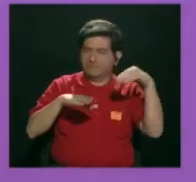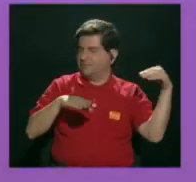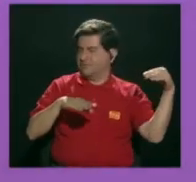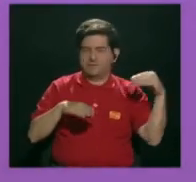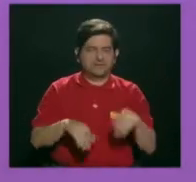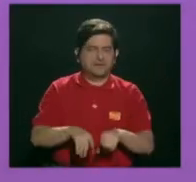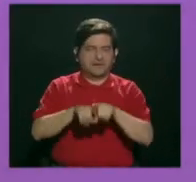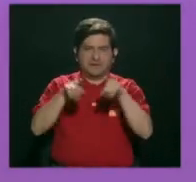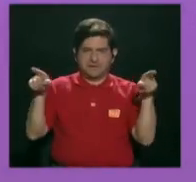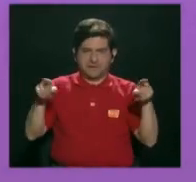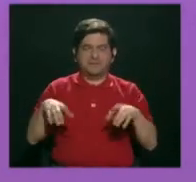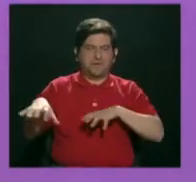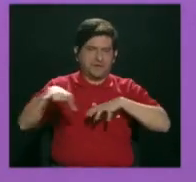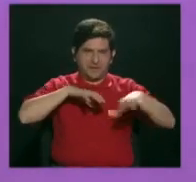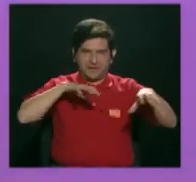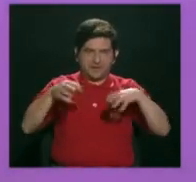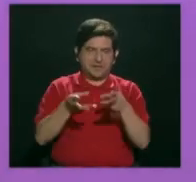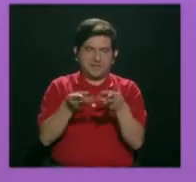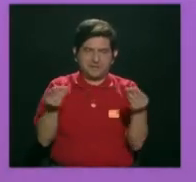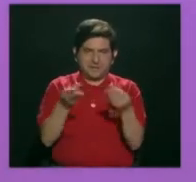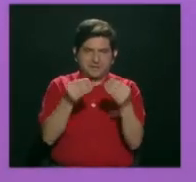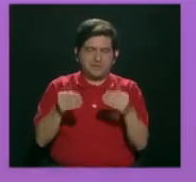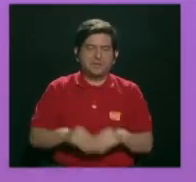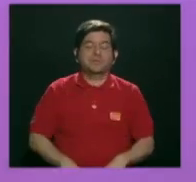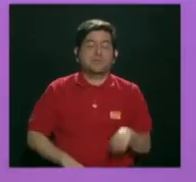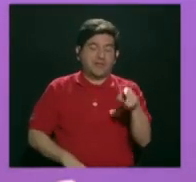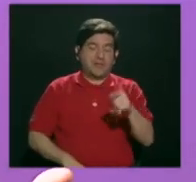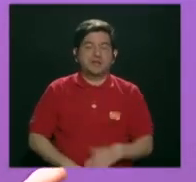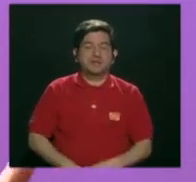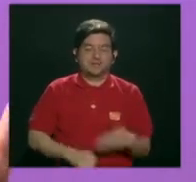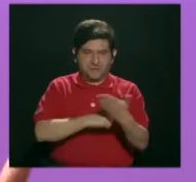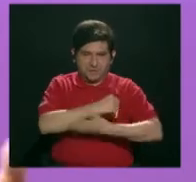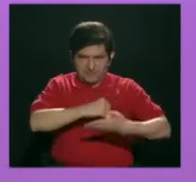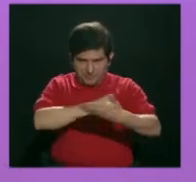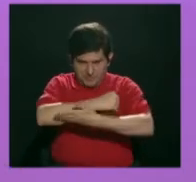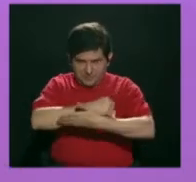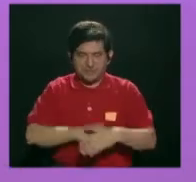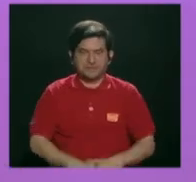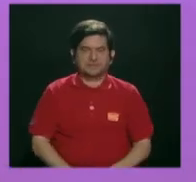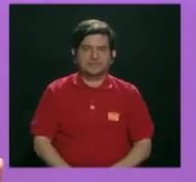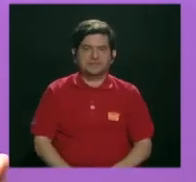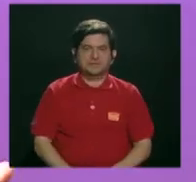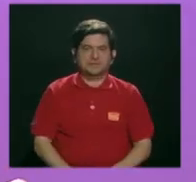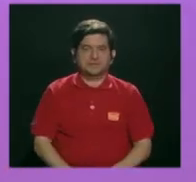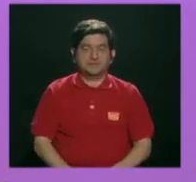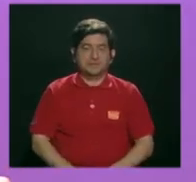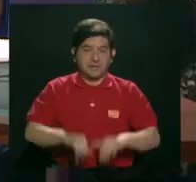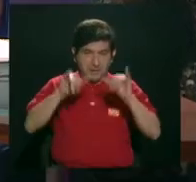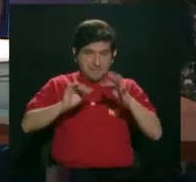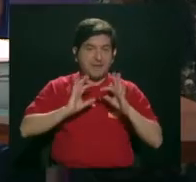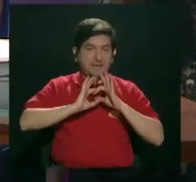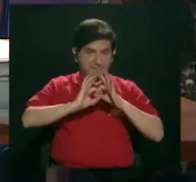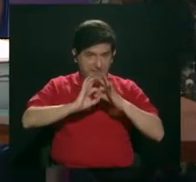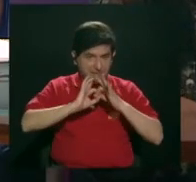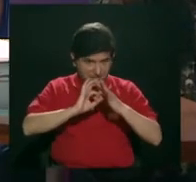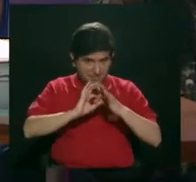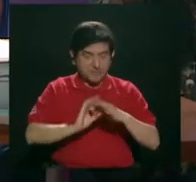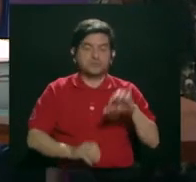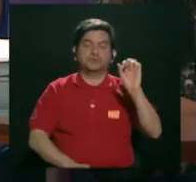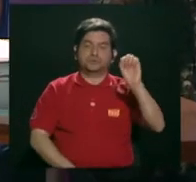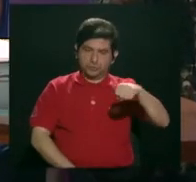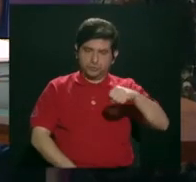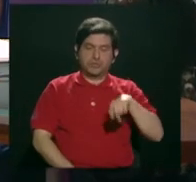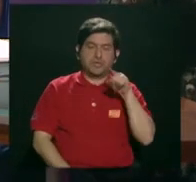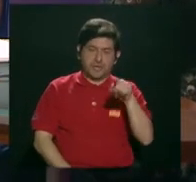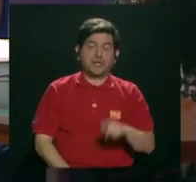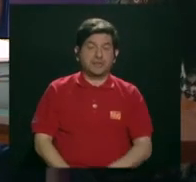completamente tampoco de las actividades productivas en campo. Esto, pues, mantener esa relación. Sí, eso se